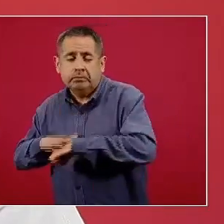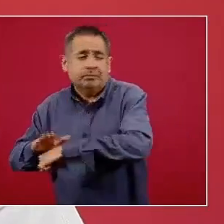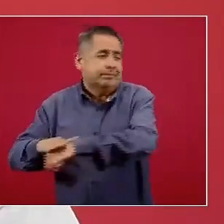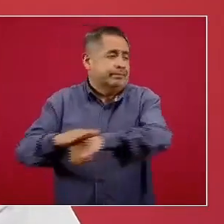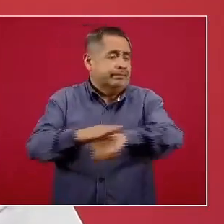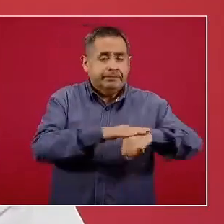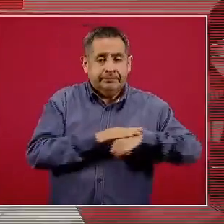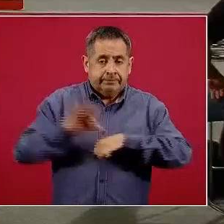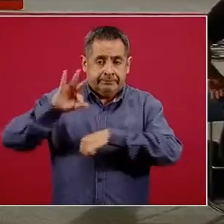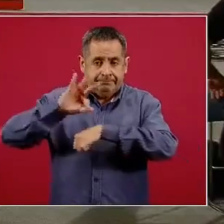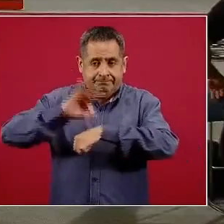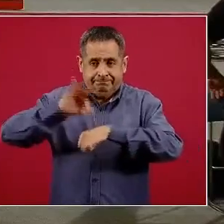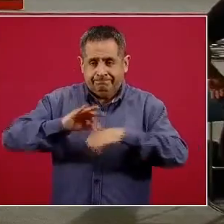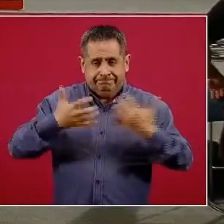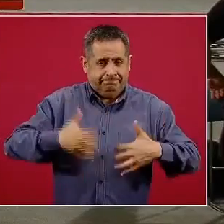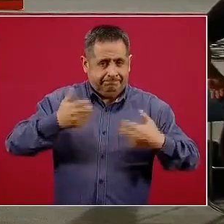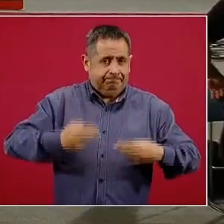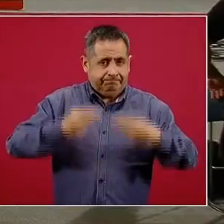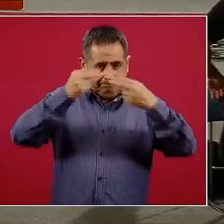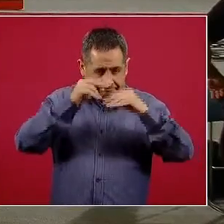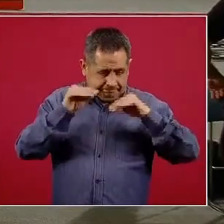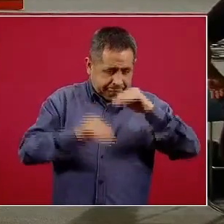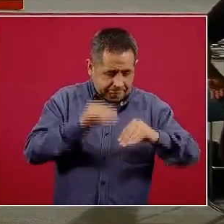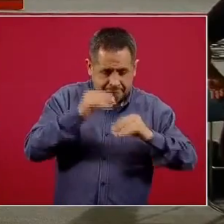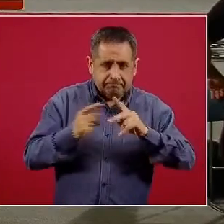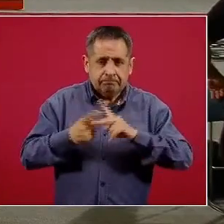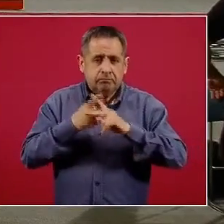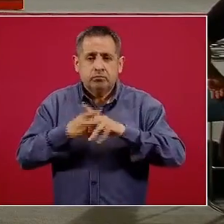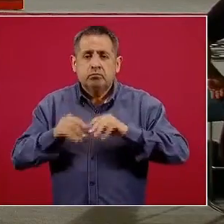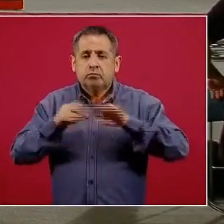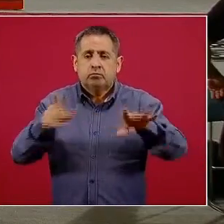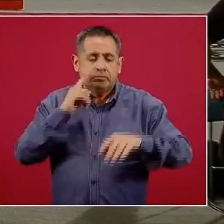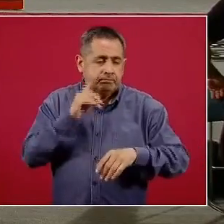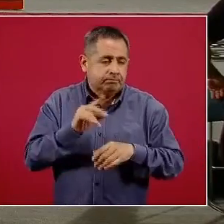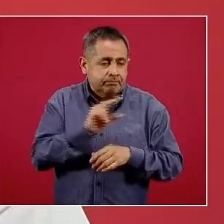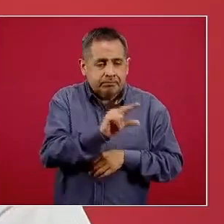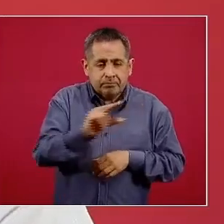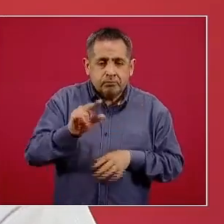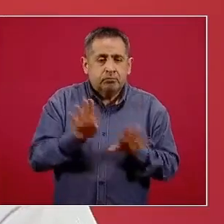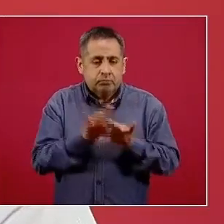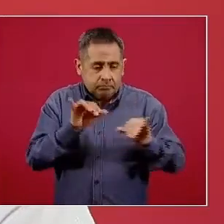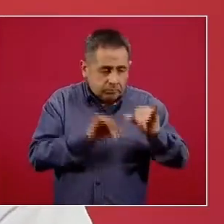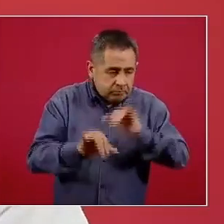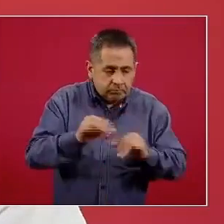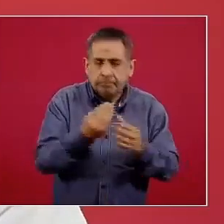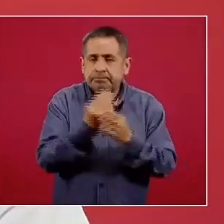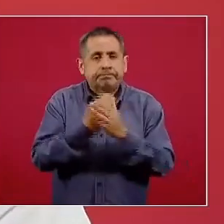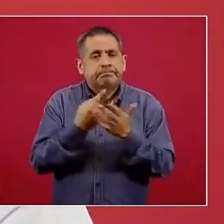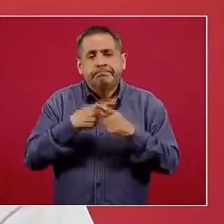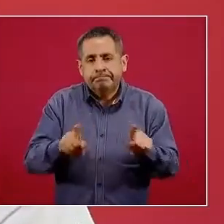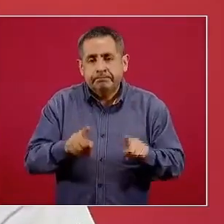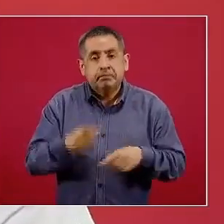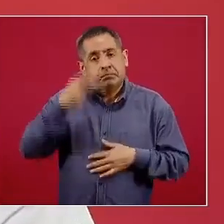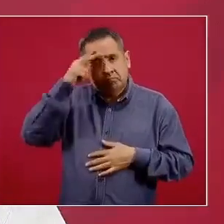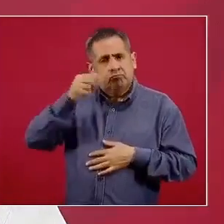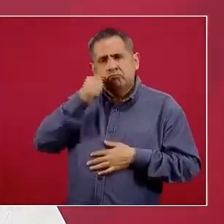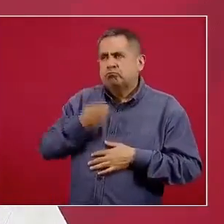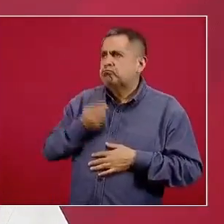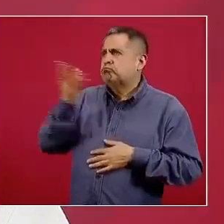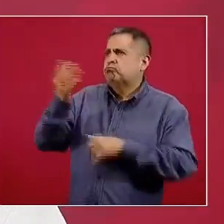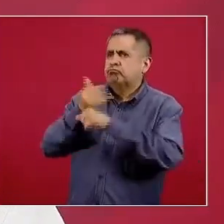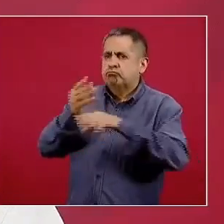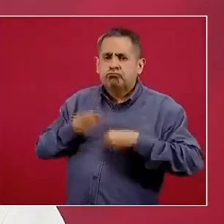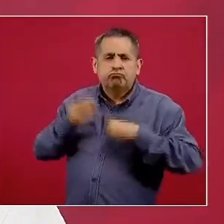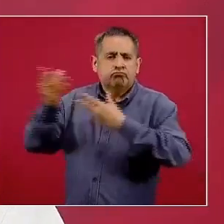farmacéuticas fabricantes de vacuna mediante un sistema global de vigilancia de influenza en el que México contribuye